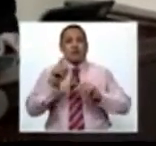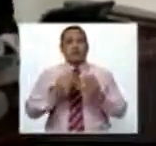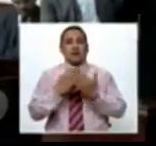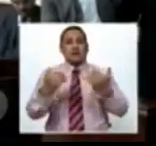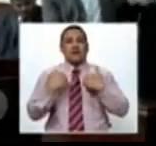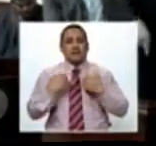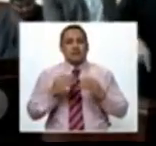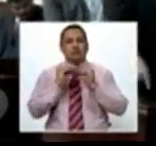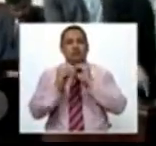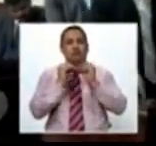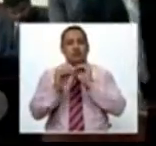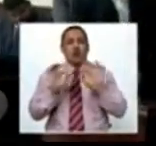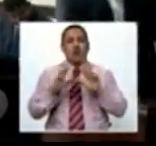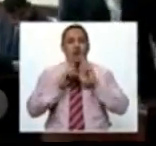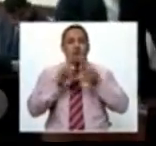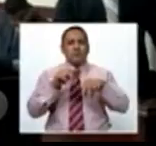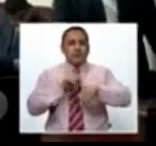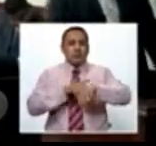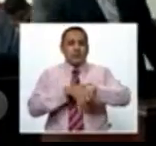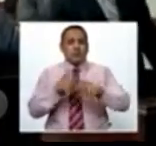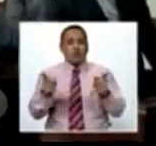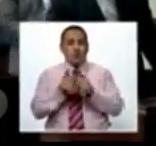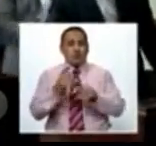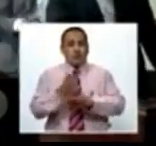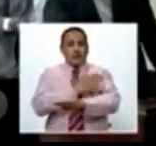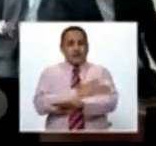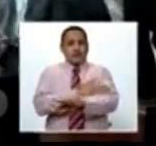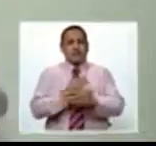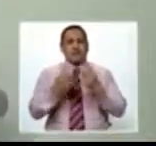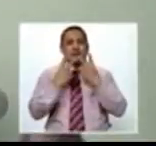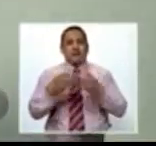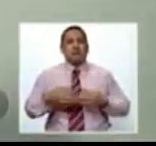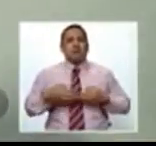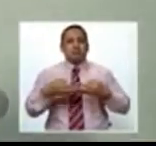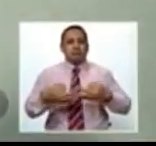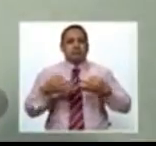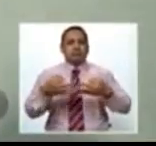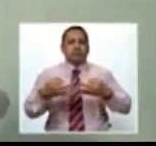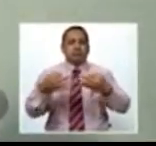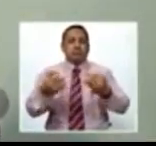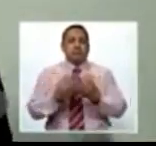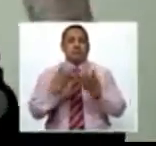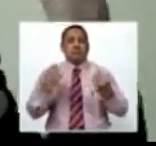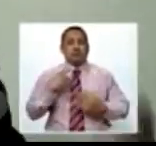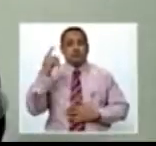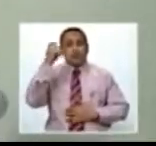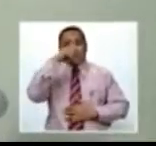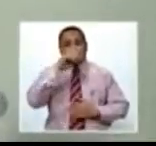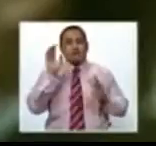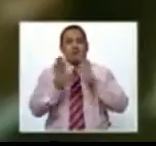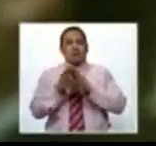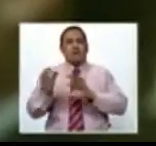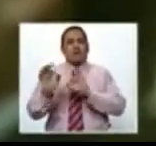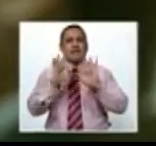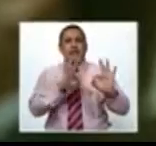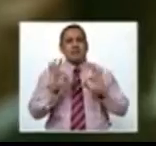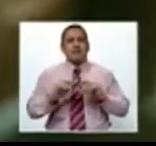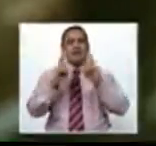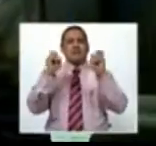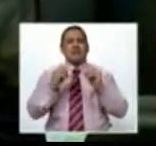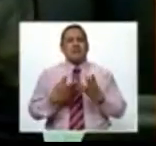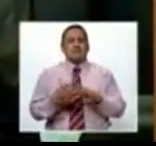tener solución o respuesta en un tiempo más que prudencial, acaban dilatándose por una serie de complicaciones, desde la misma carga